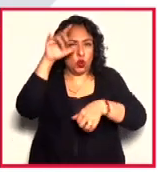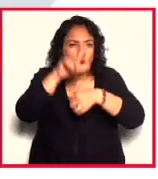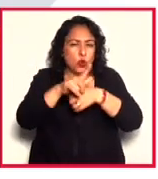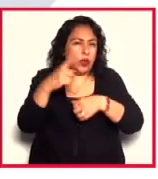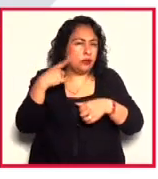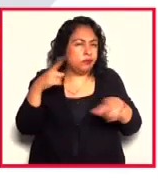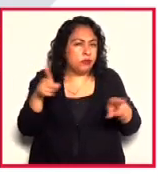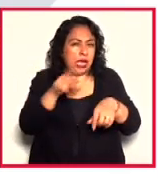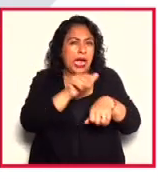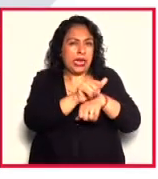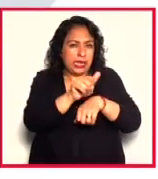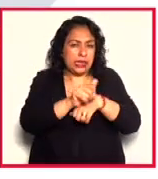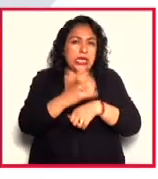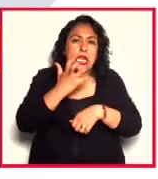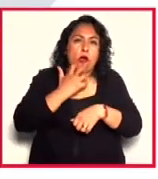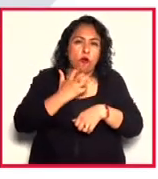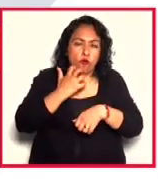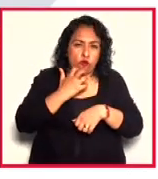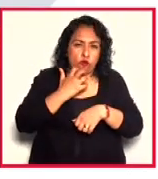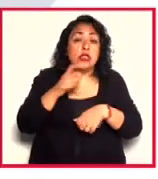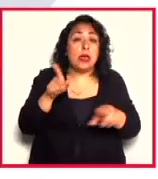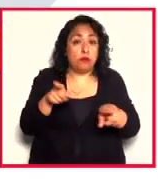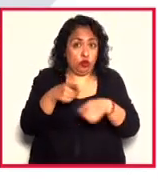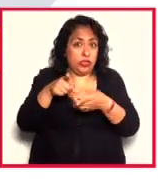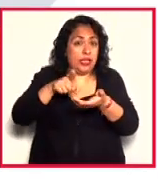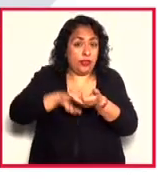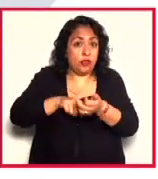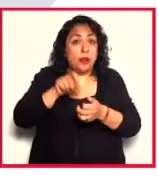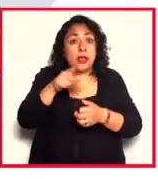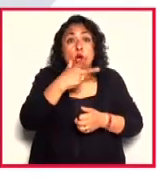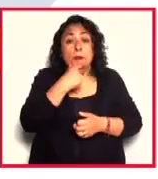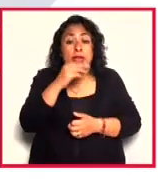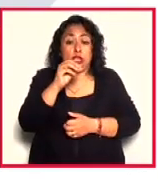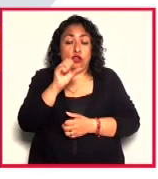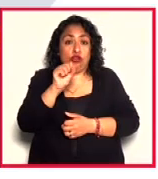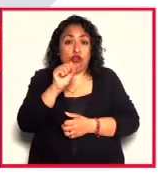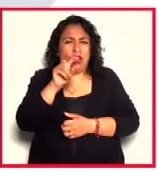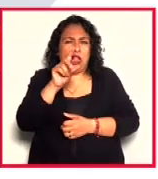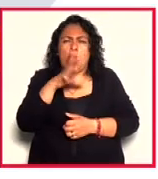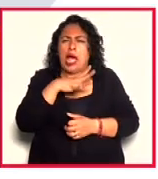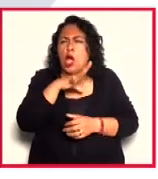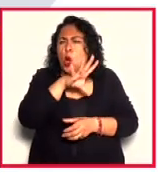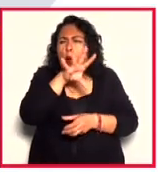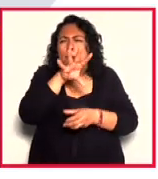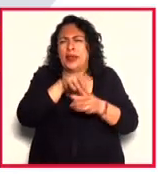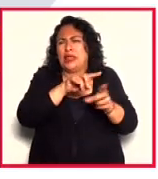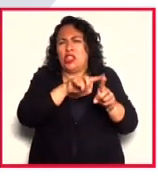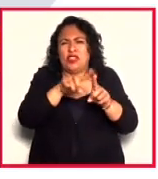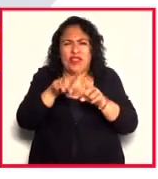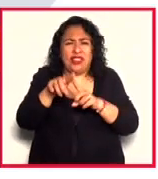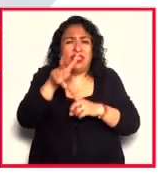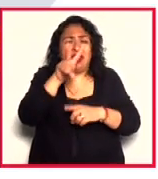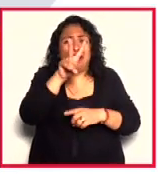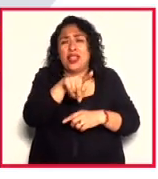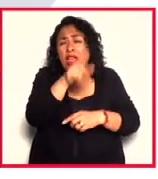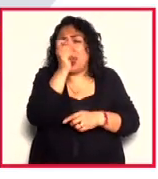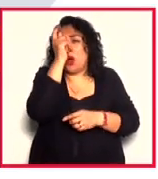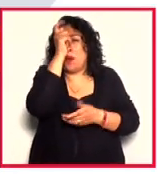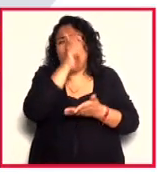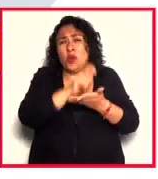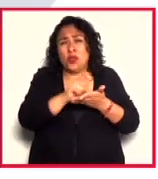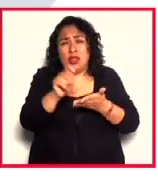argentina y judía en su música, pero además en Osvaldo Golijov hay de todo. Literalmente, Golijov es el compositor